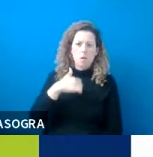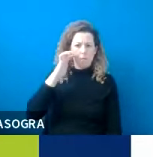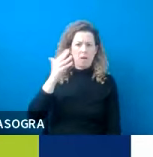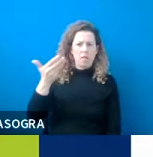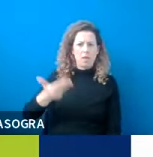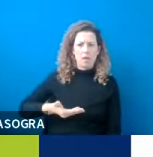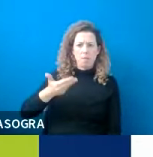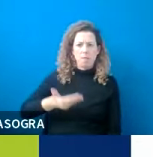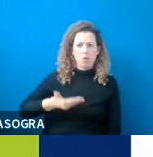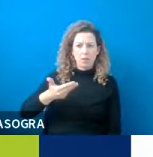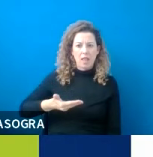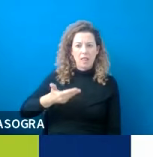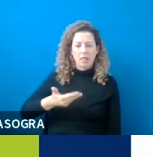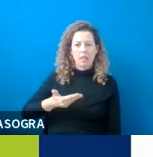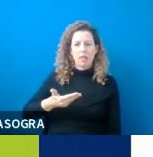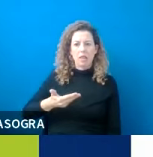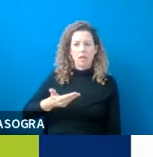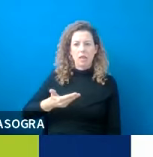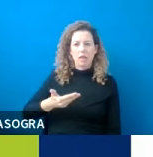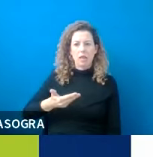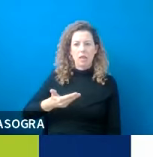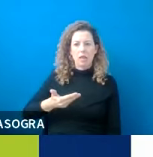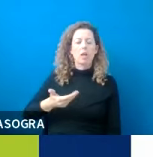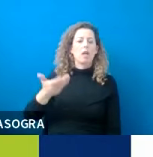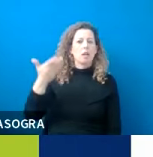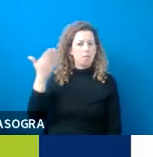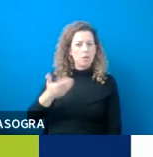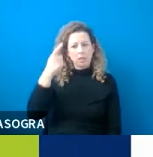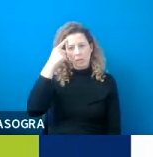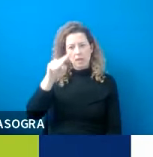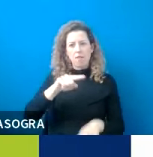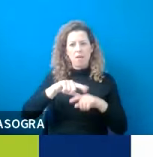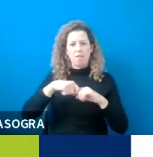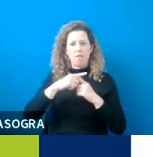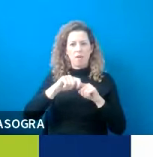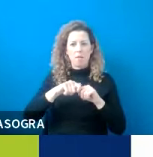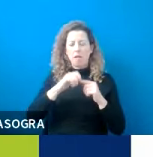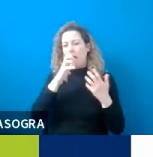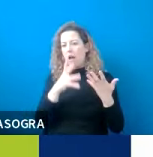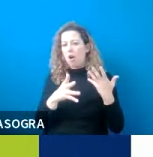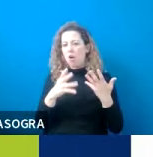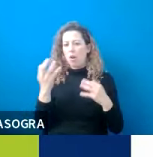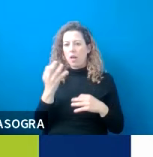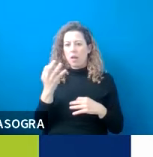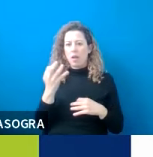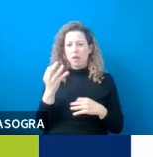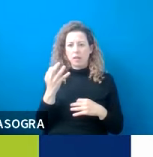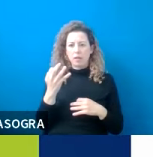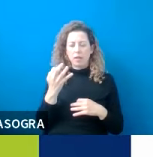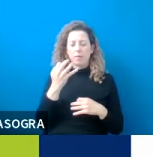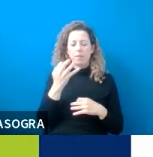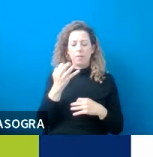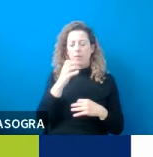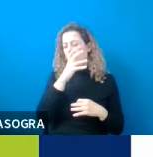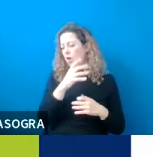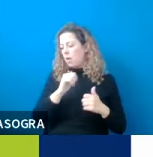humano, ¿no? que la familia no se va a lo mismo por la puerta pensando ¿y ahora qué? que si ya tengo puesto vamos a empezar a